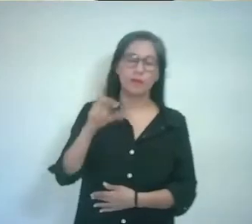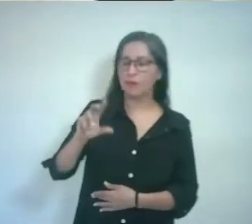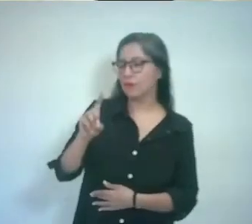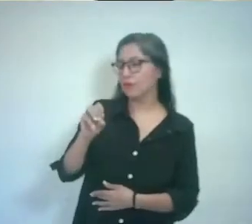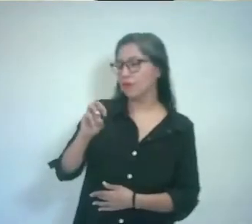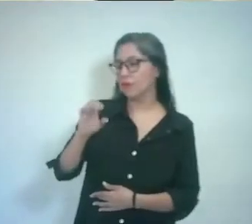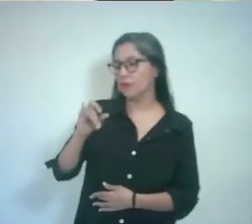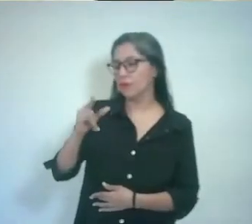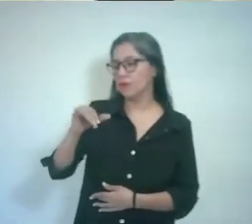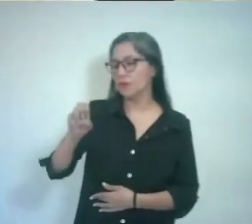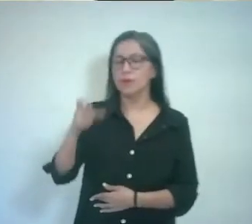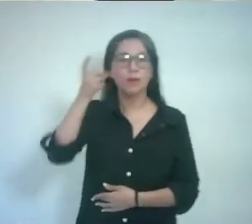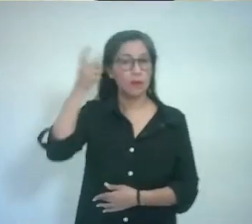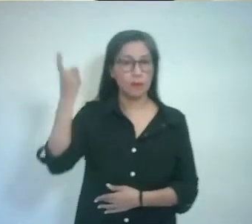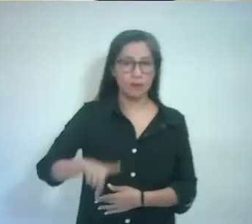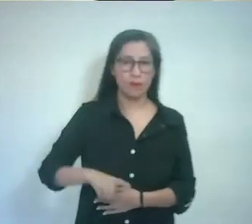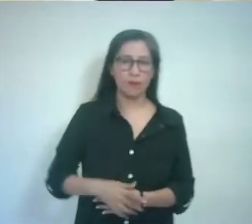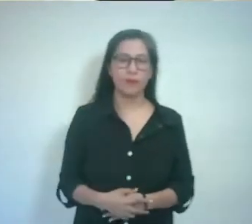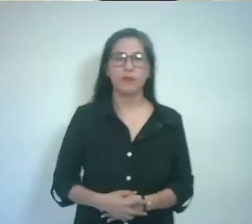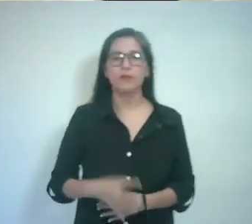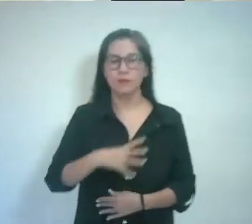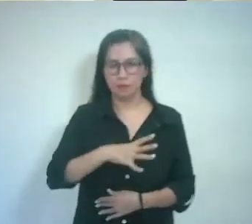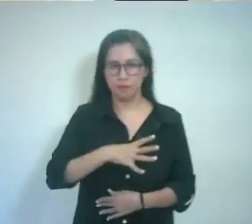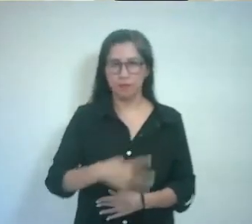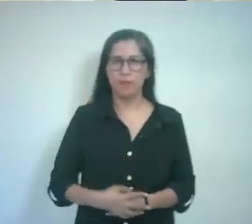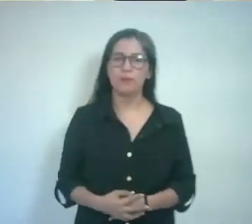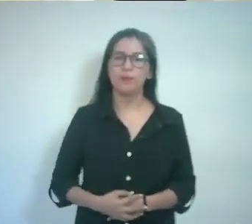Mendoza Padrón, propietario. Presente.